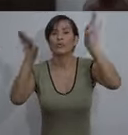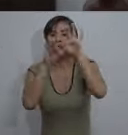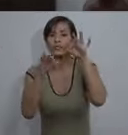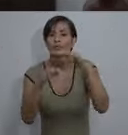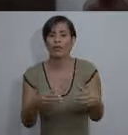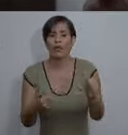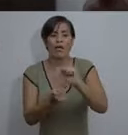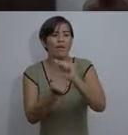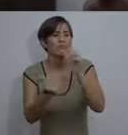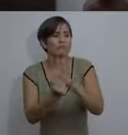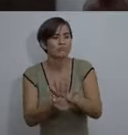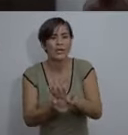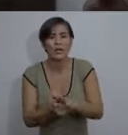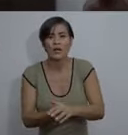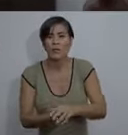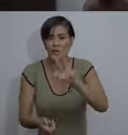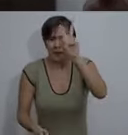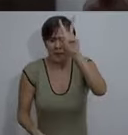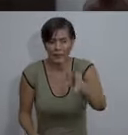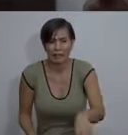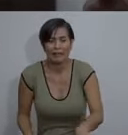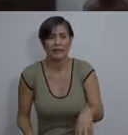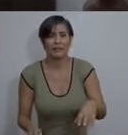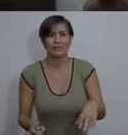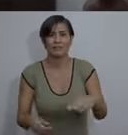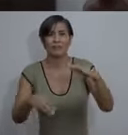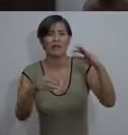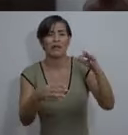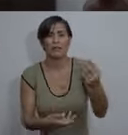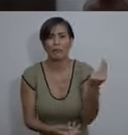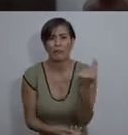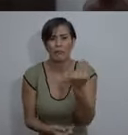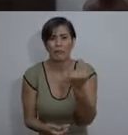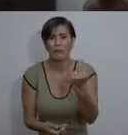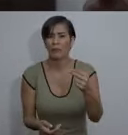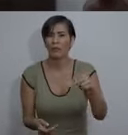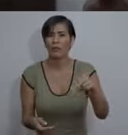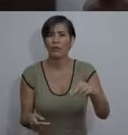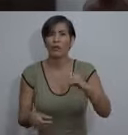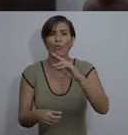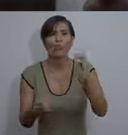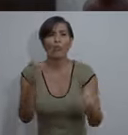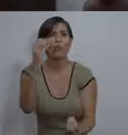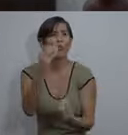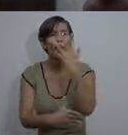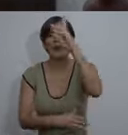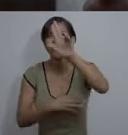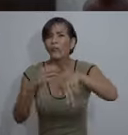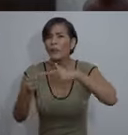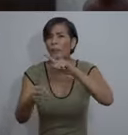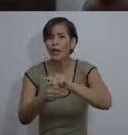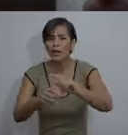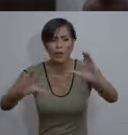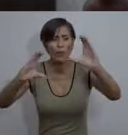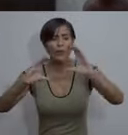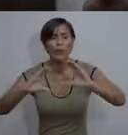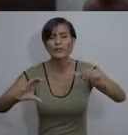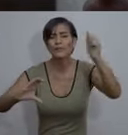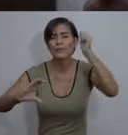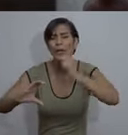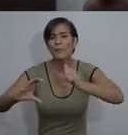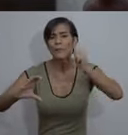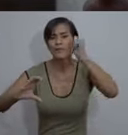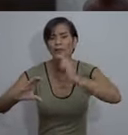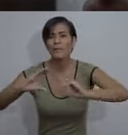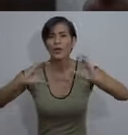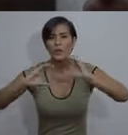adaptarnos a una nueva realidad a lo que han llamado la nueva normalidad y a cuidarnos todo el tiempo